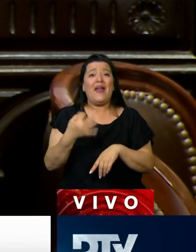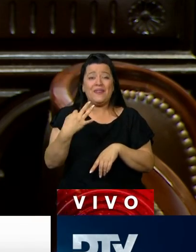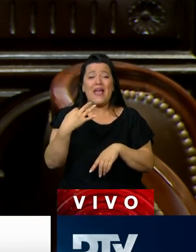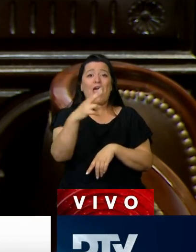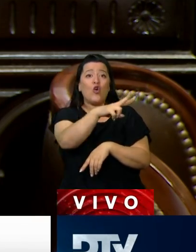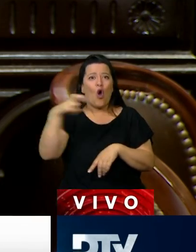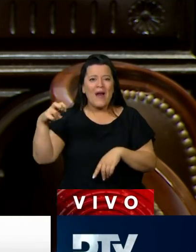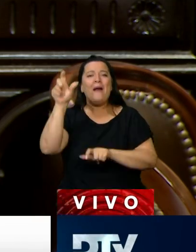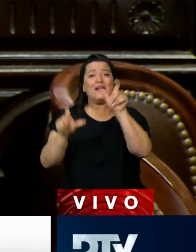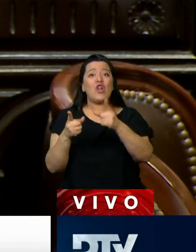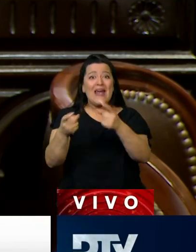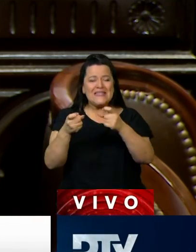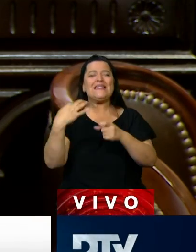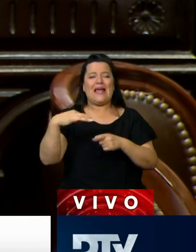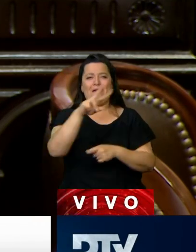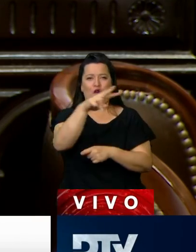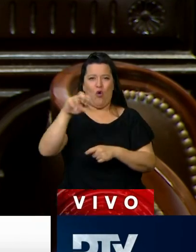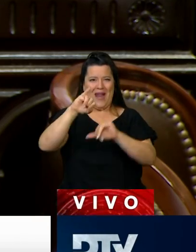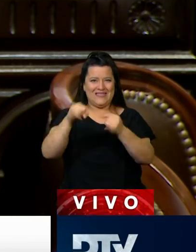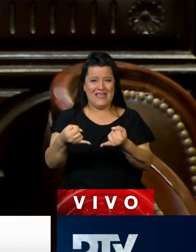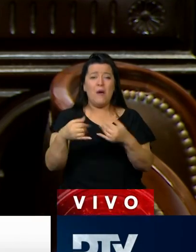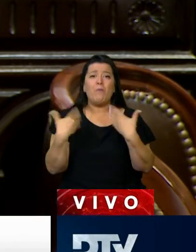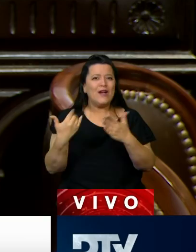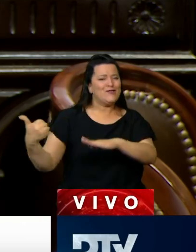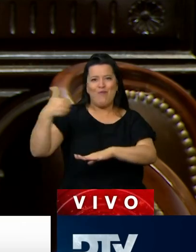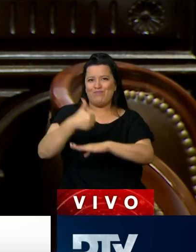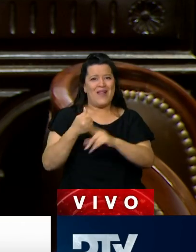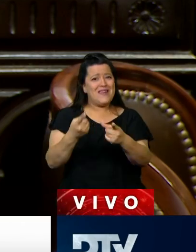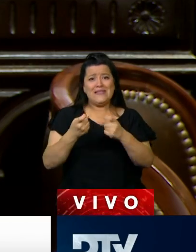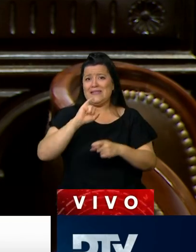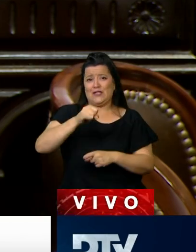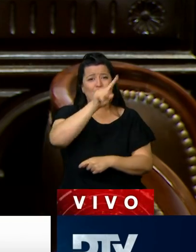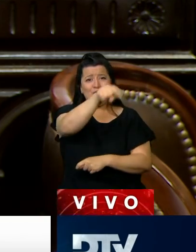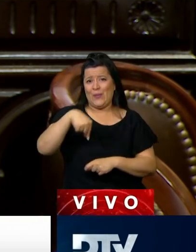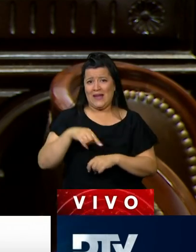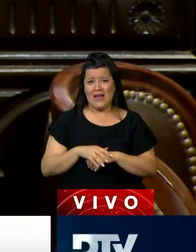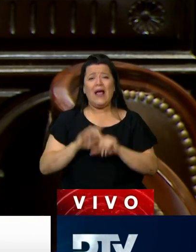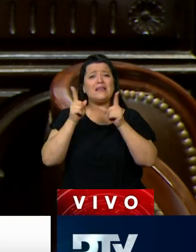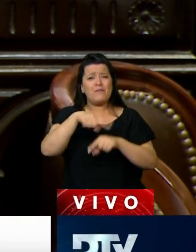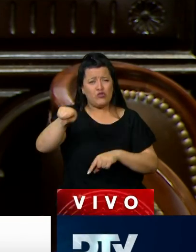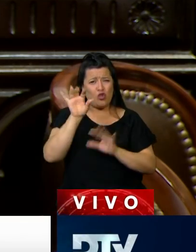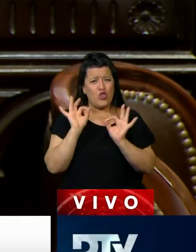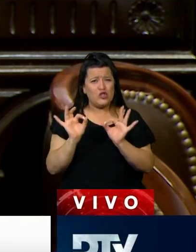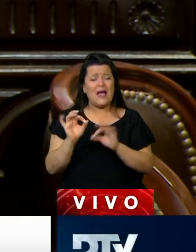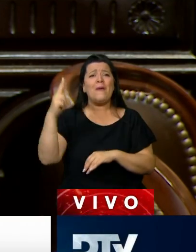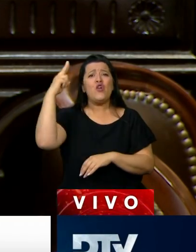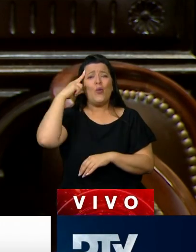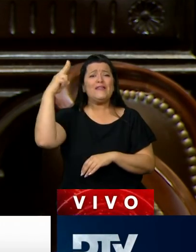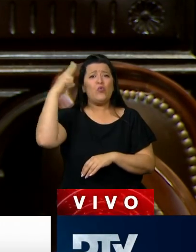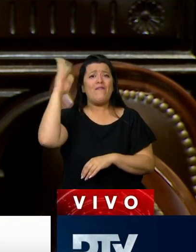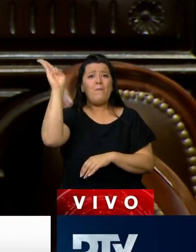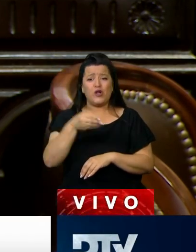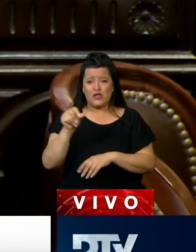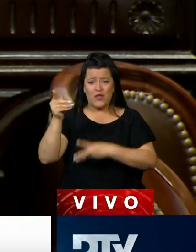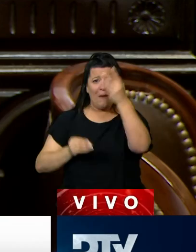lo necesita. Por eso es imperiosa su presencia aquí y sobre todo entendiendo que más del 49% del